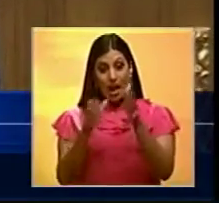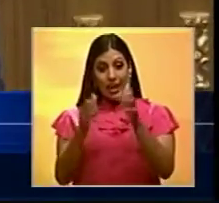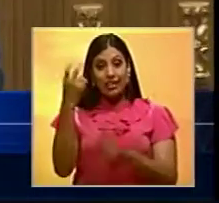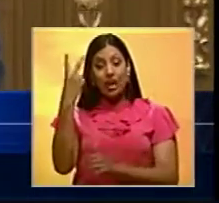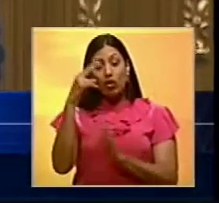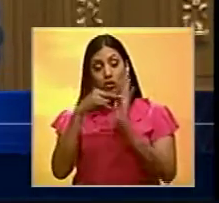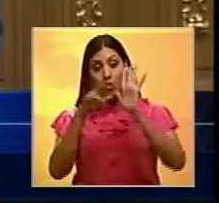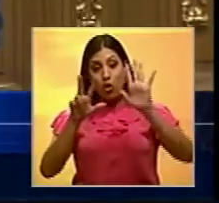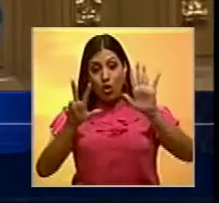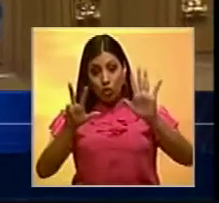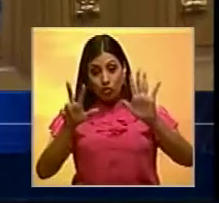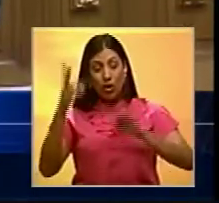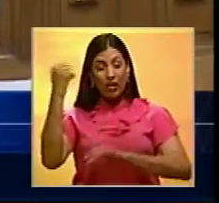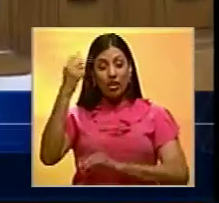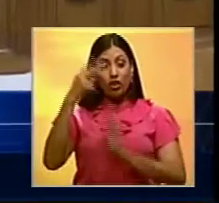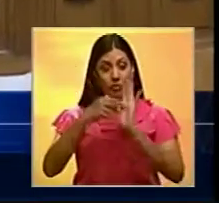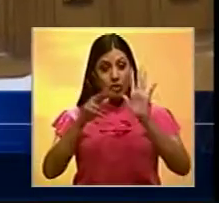2008,